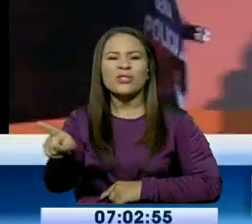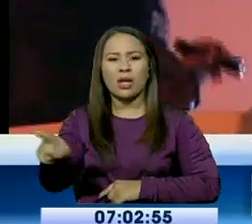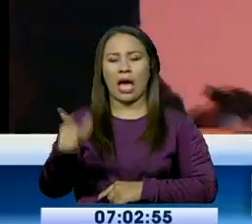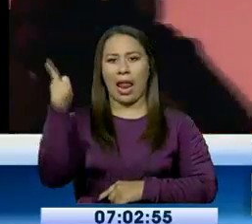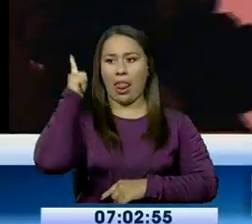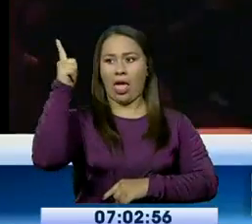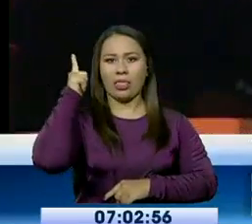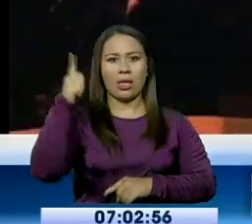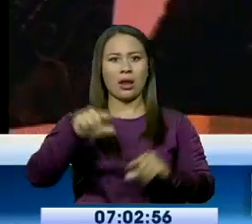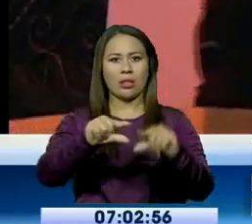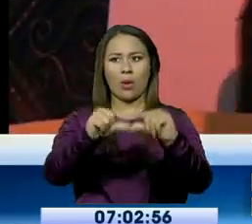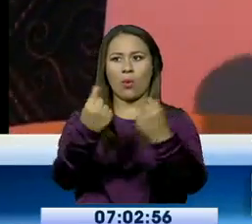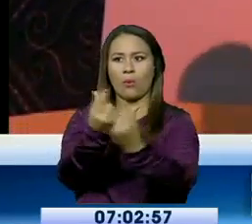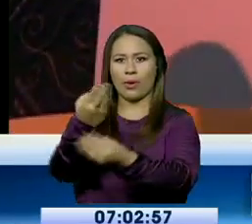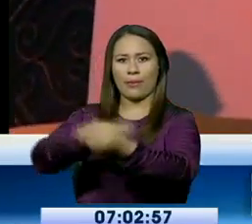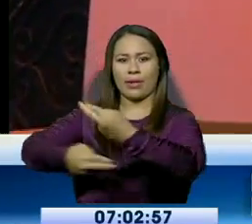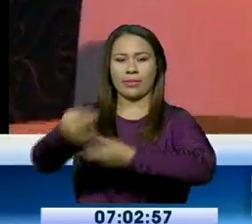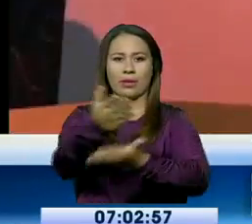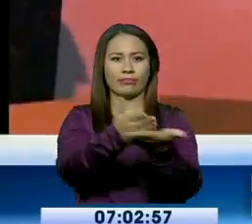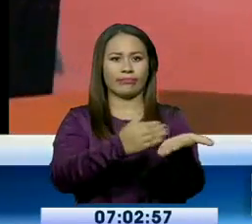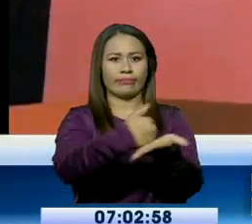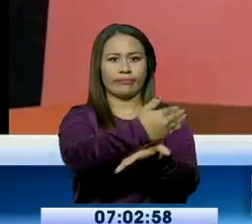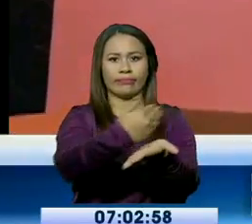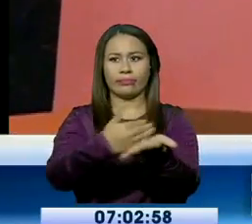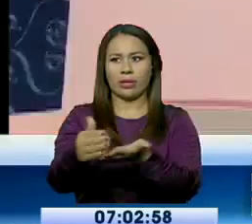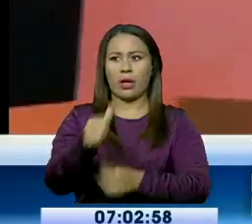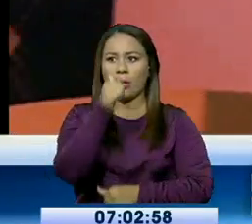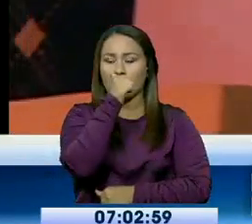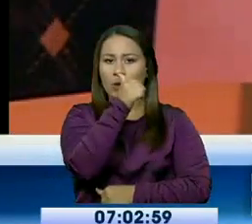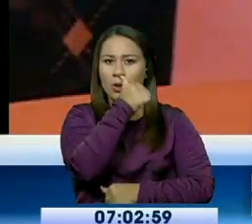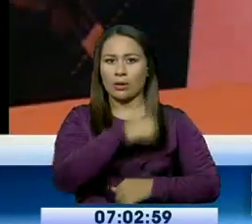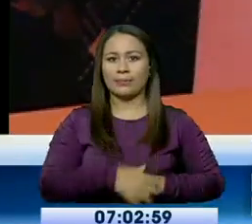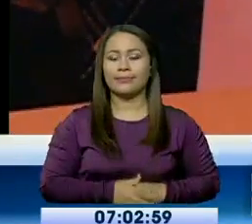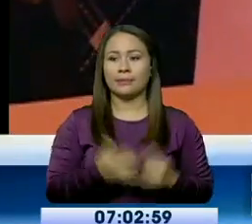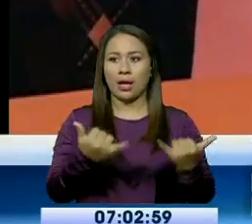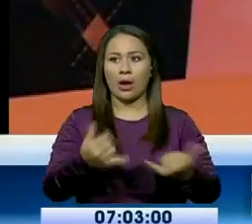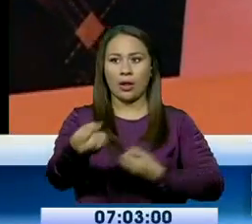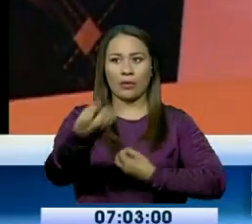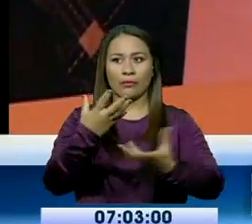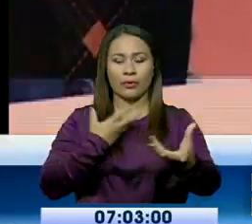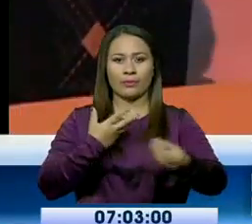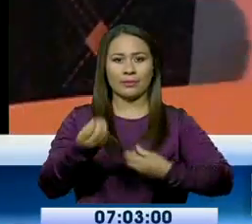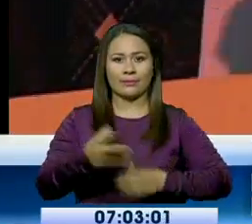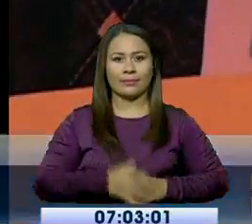red delictiva. Informó Jorge Salazar.